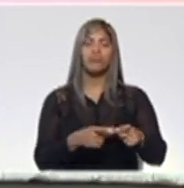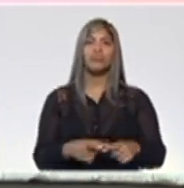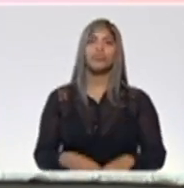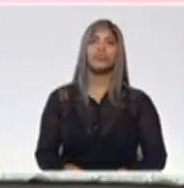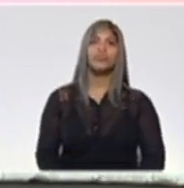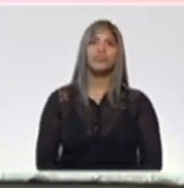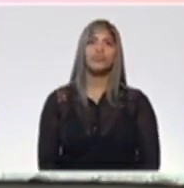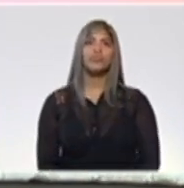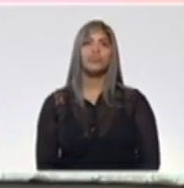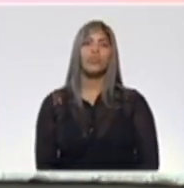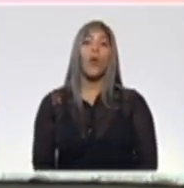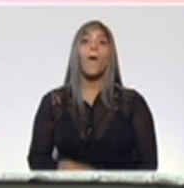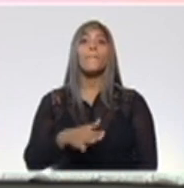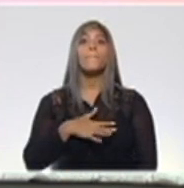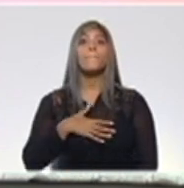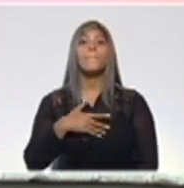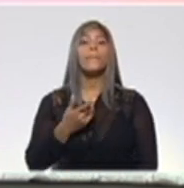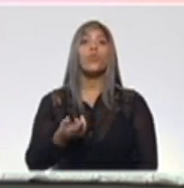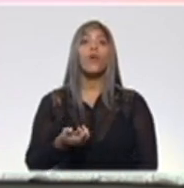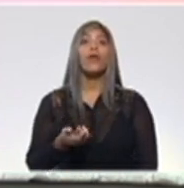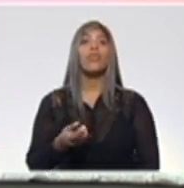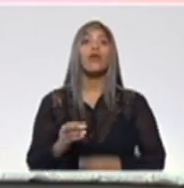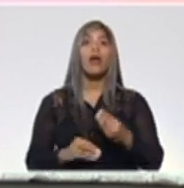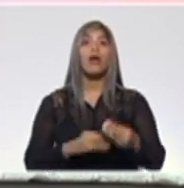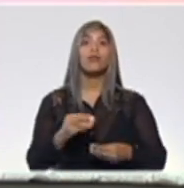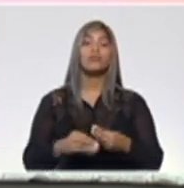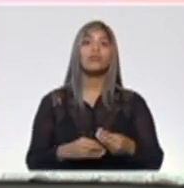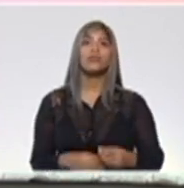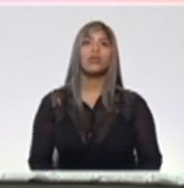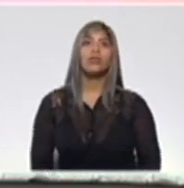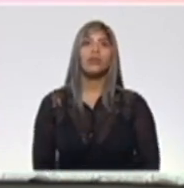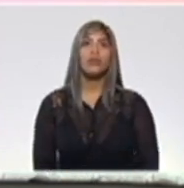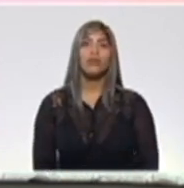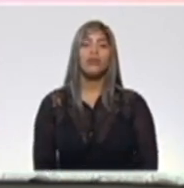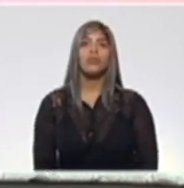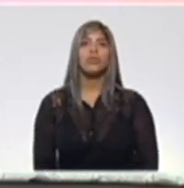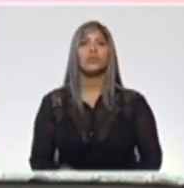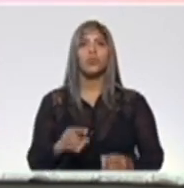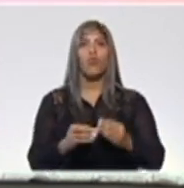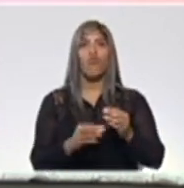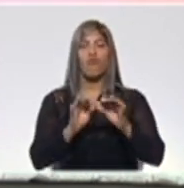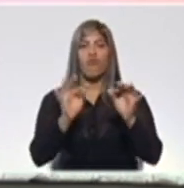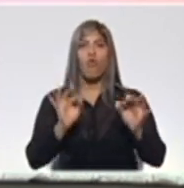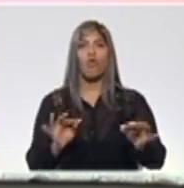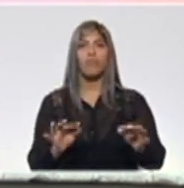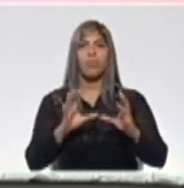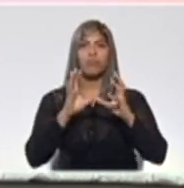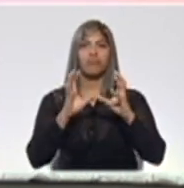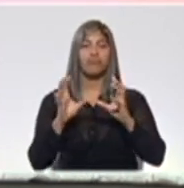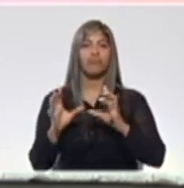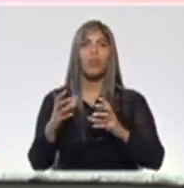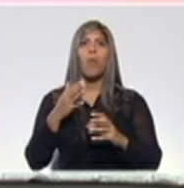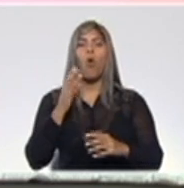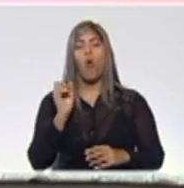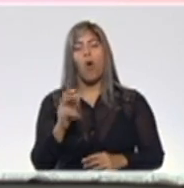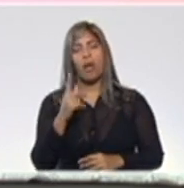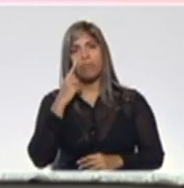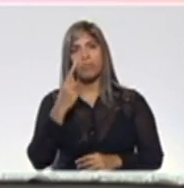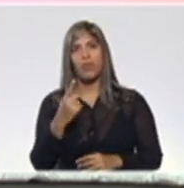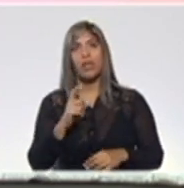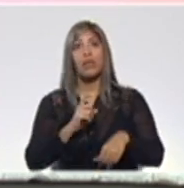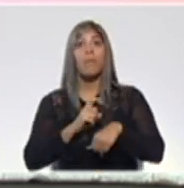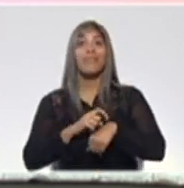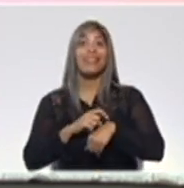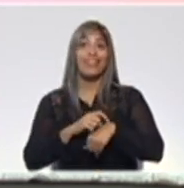ellas podemos formar una figura geométrica. Ok. Por motivo